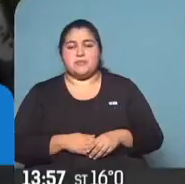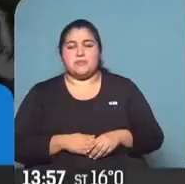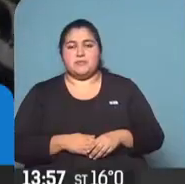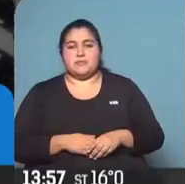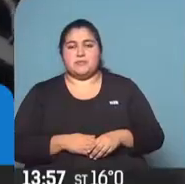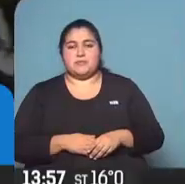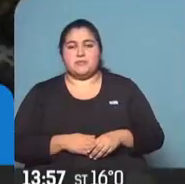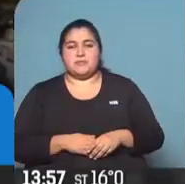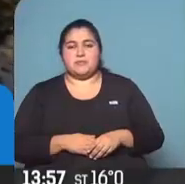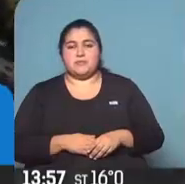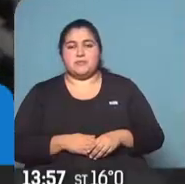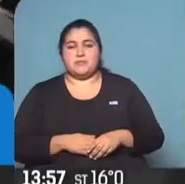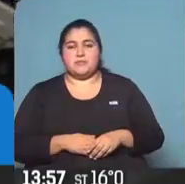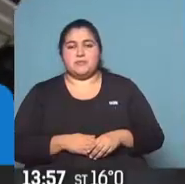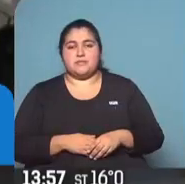no